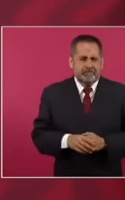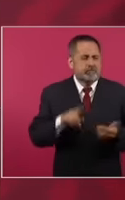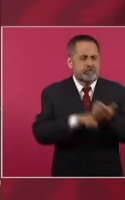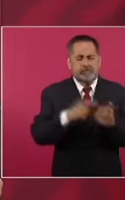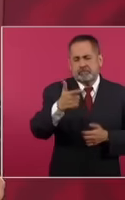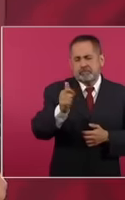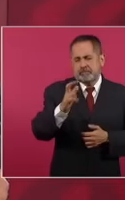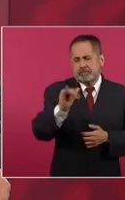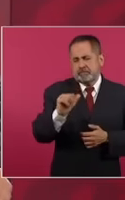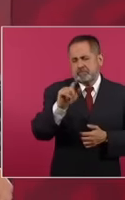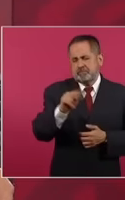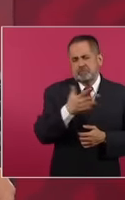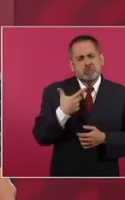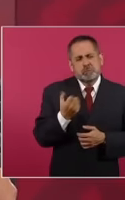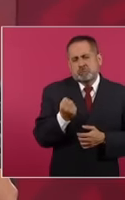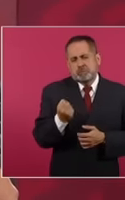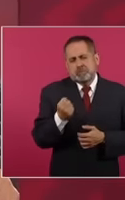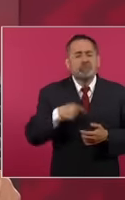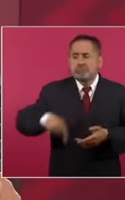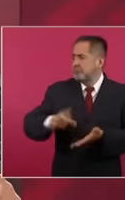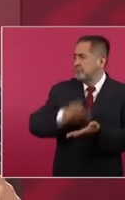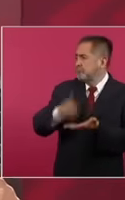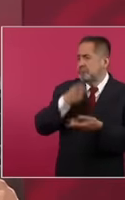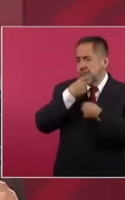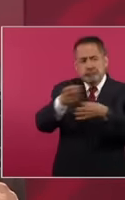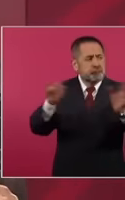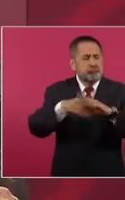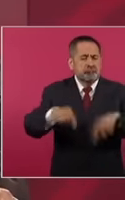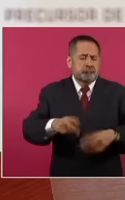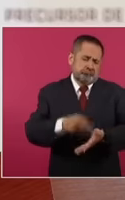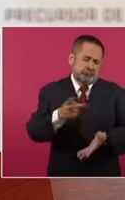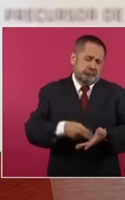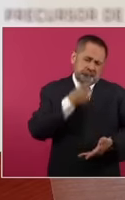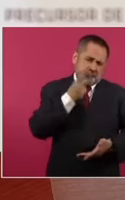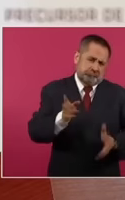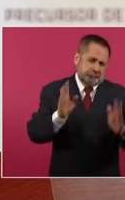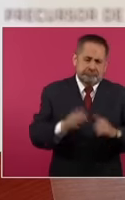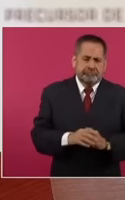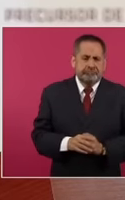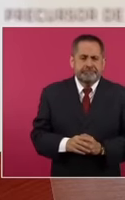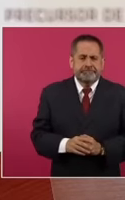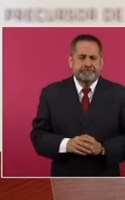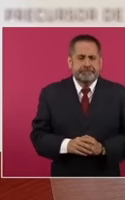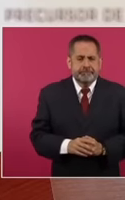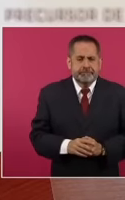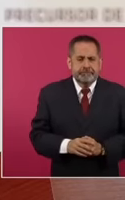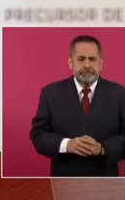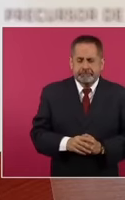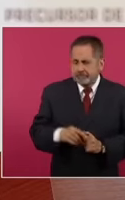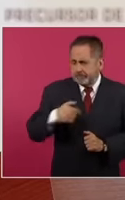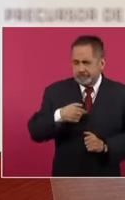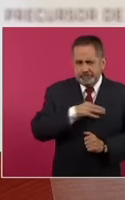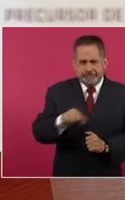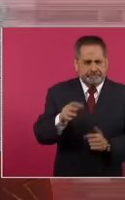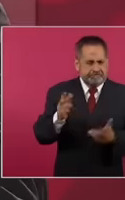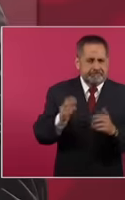canción y aquí lo dije ya está todo